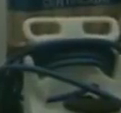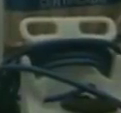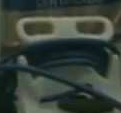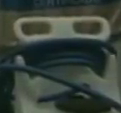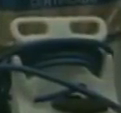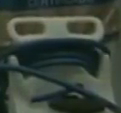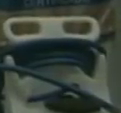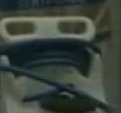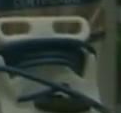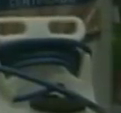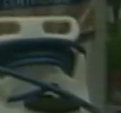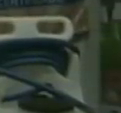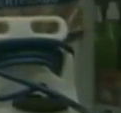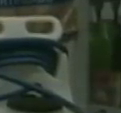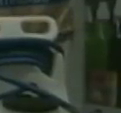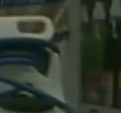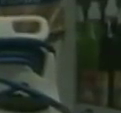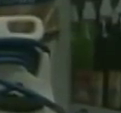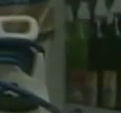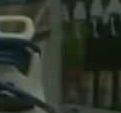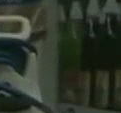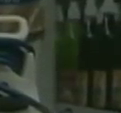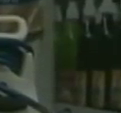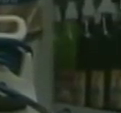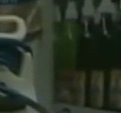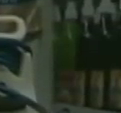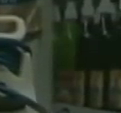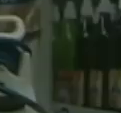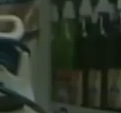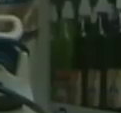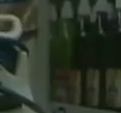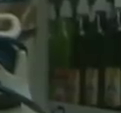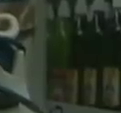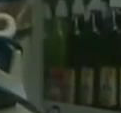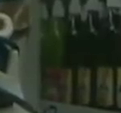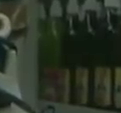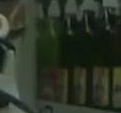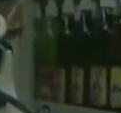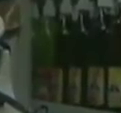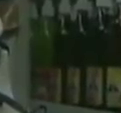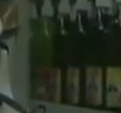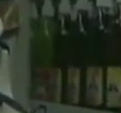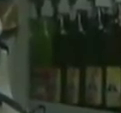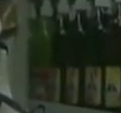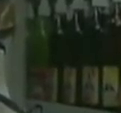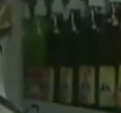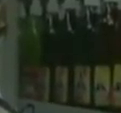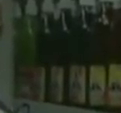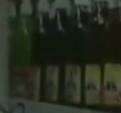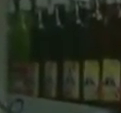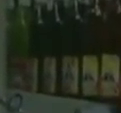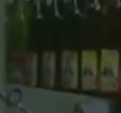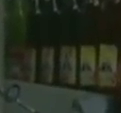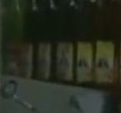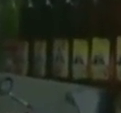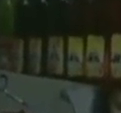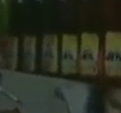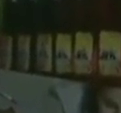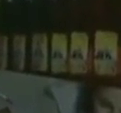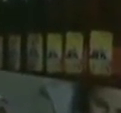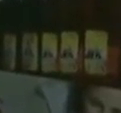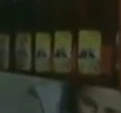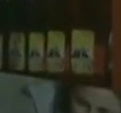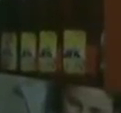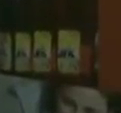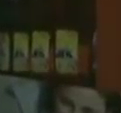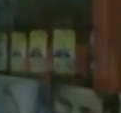y producción y llegar a 5 millones de venezolanos, así como también ampliar las ferias del campo soberano